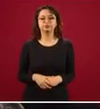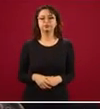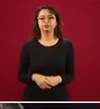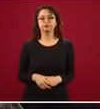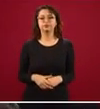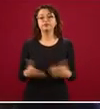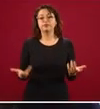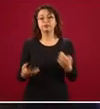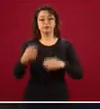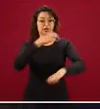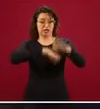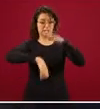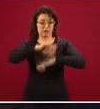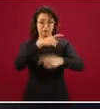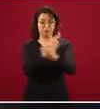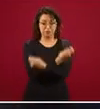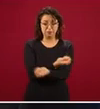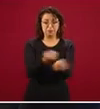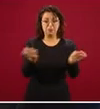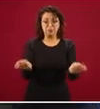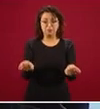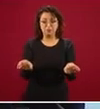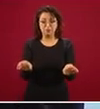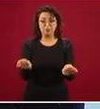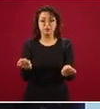empresas llamadas distribuidoras, a su vez,